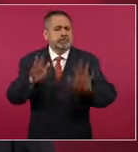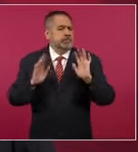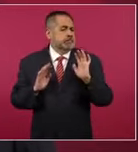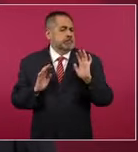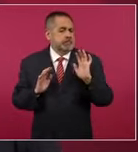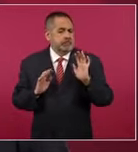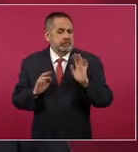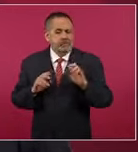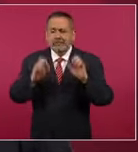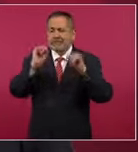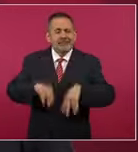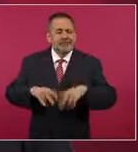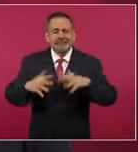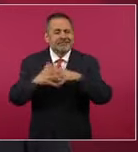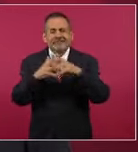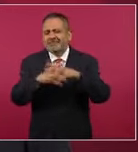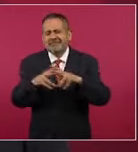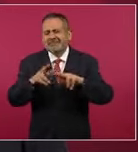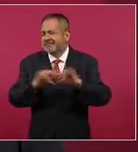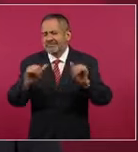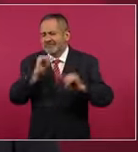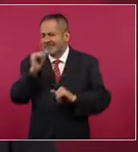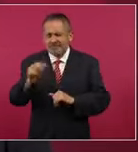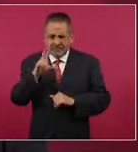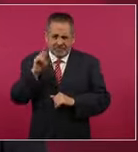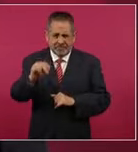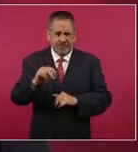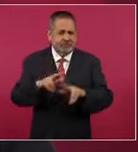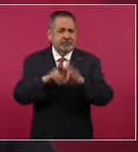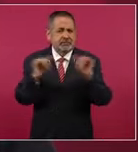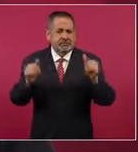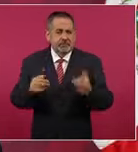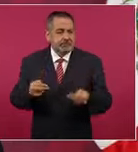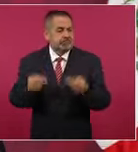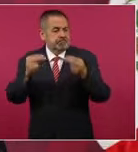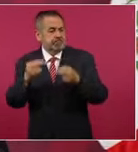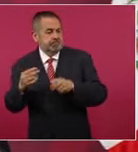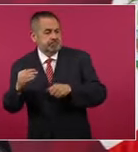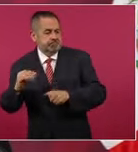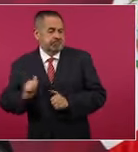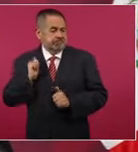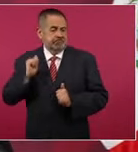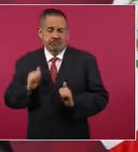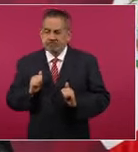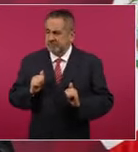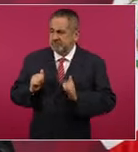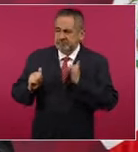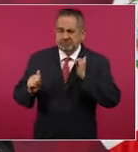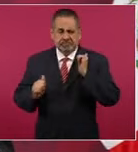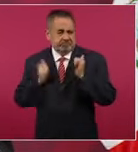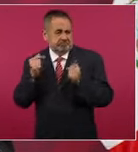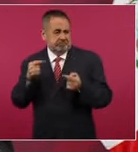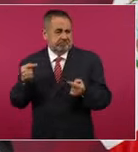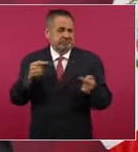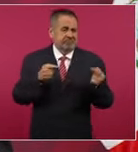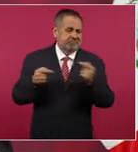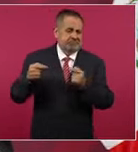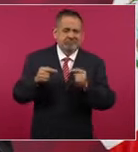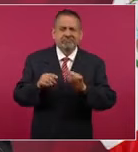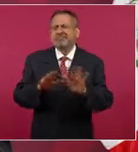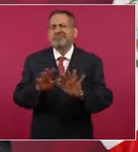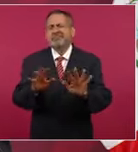ningún tipo de guerra, ni siquiera guerra comercial. Ese es el primer